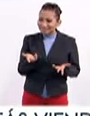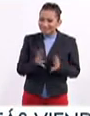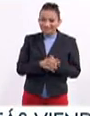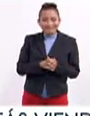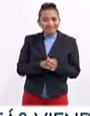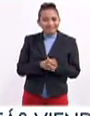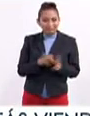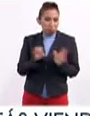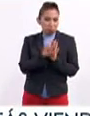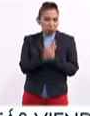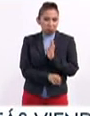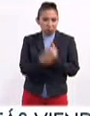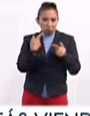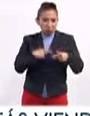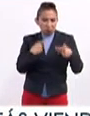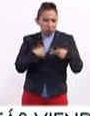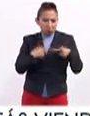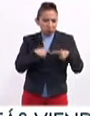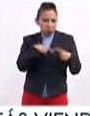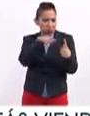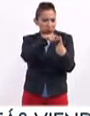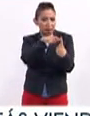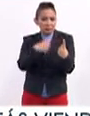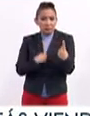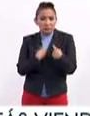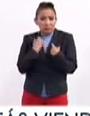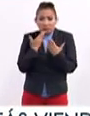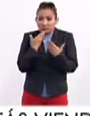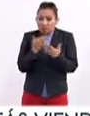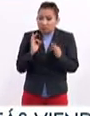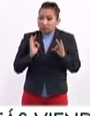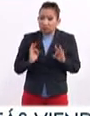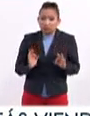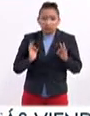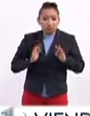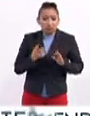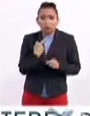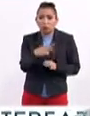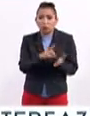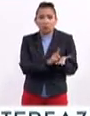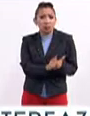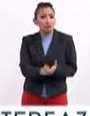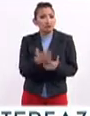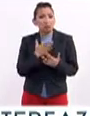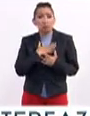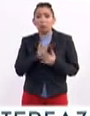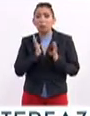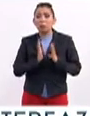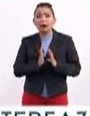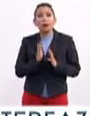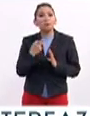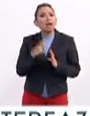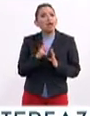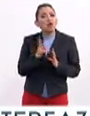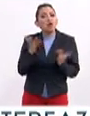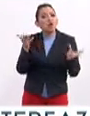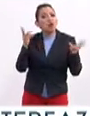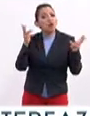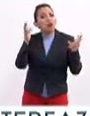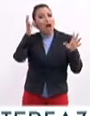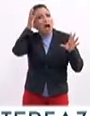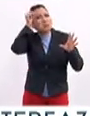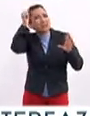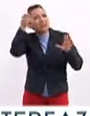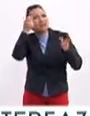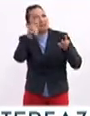si una persona vive dignamente, es que vive en los derechos. Entonces, ¿pero qué será esos términos